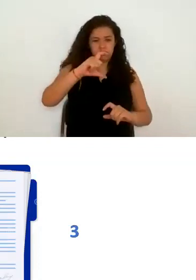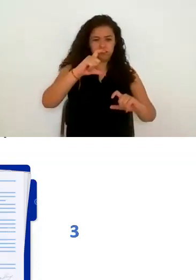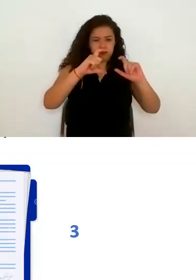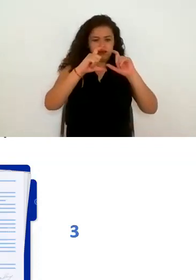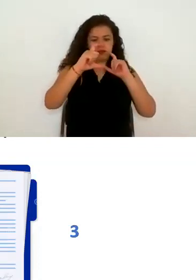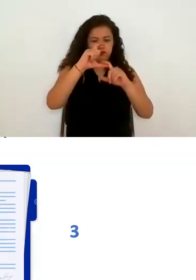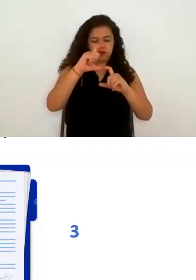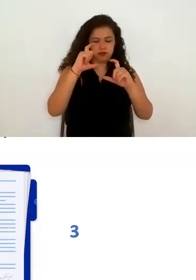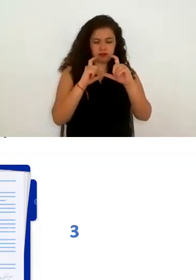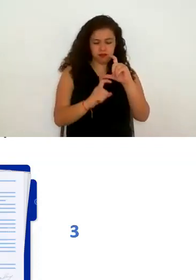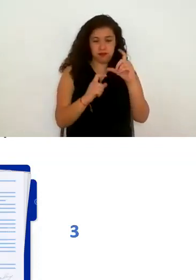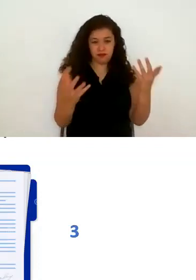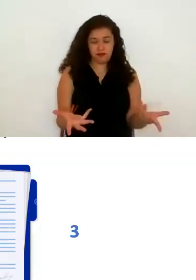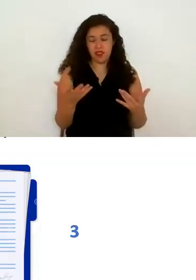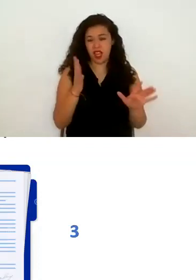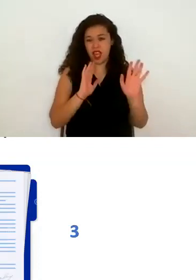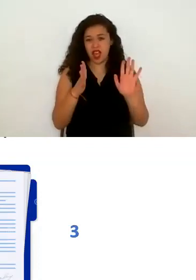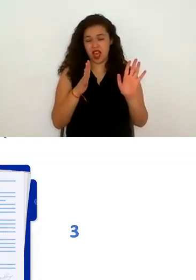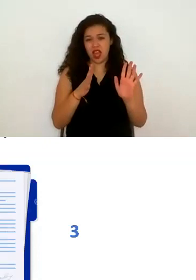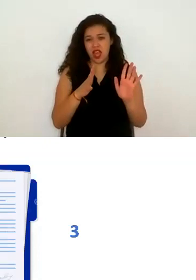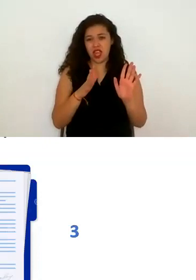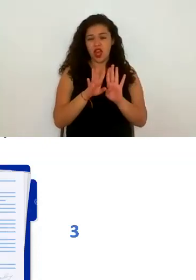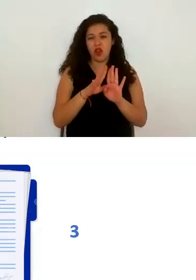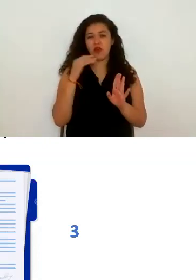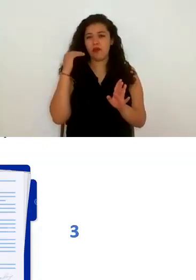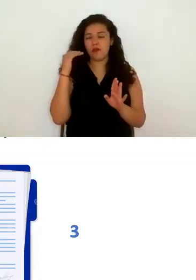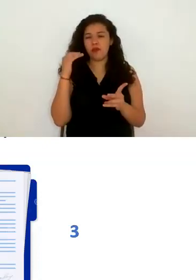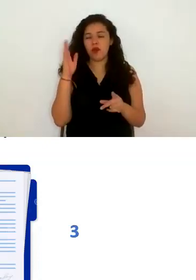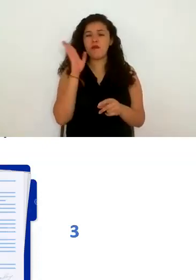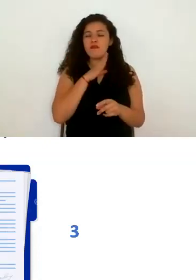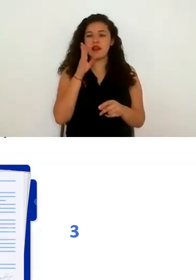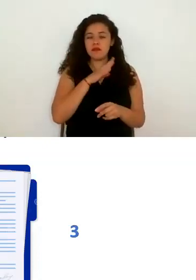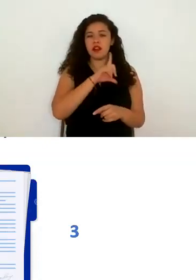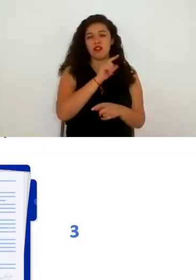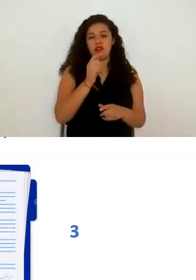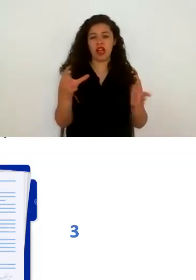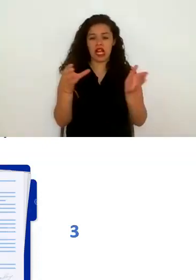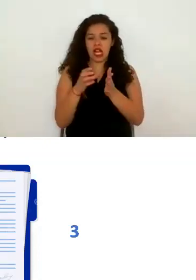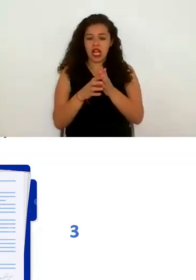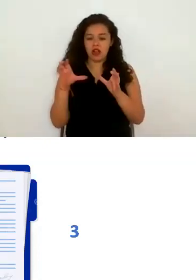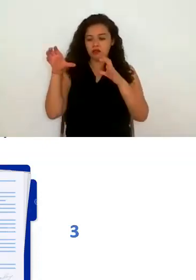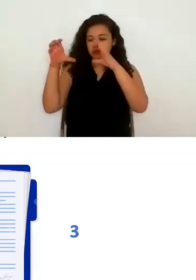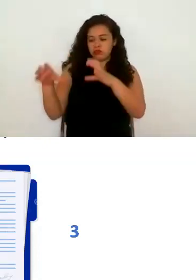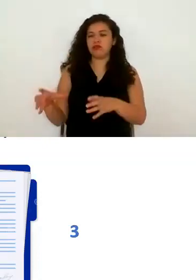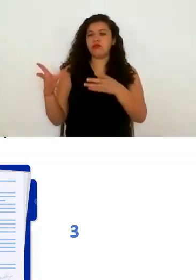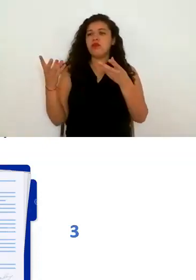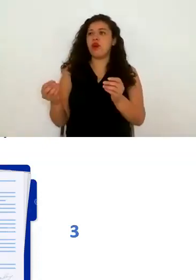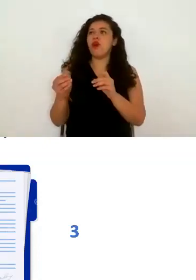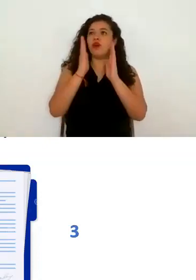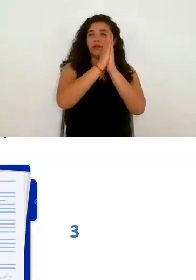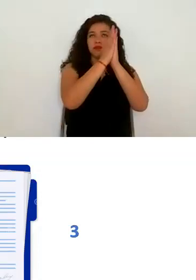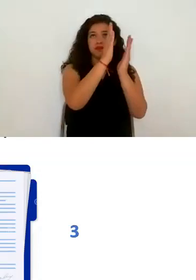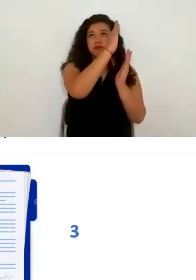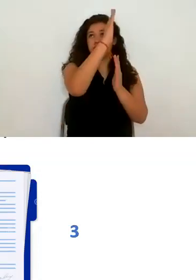y, y que también para su almacenaje o su instalación en cajas o en el archivero, en el